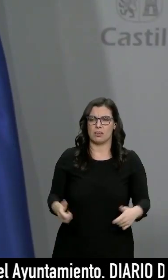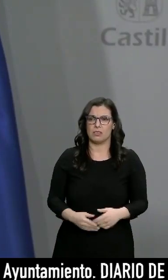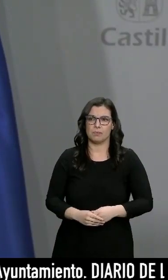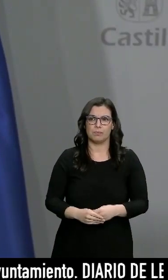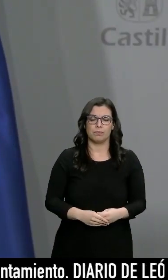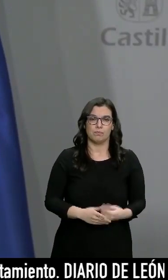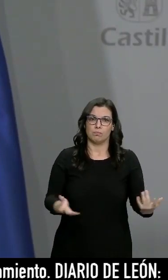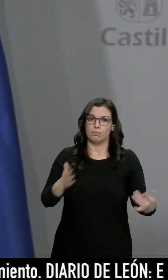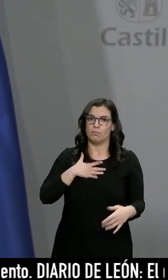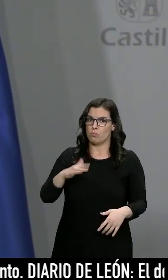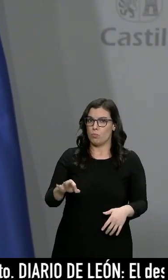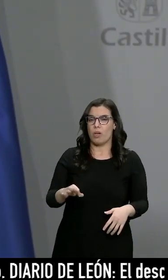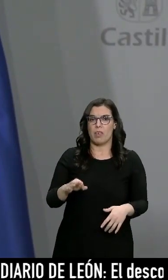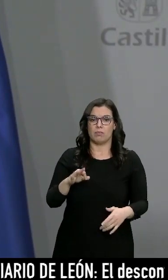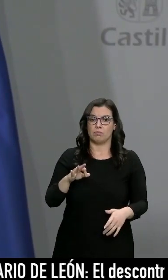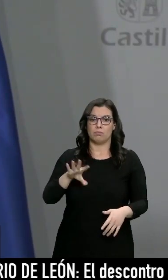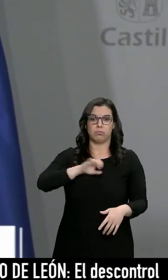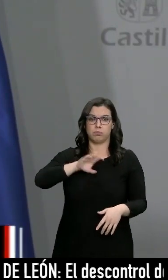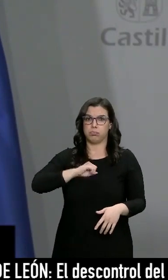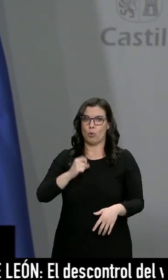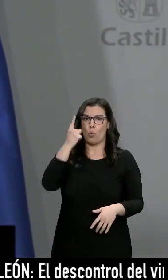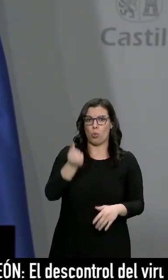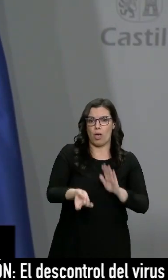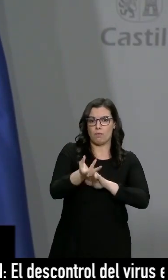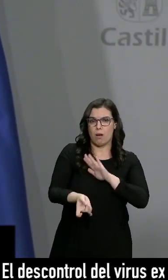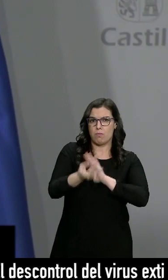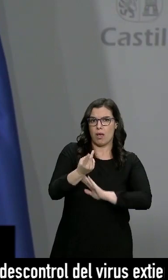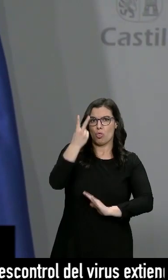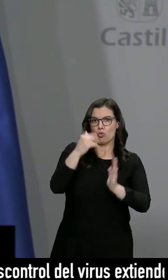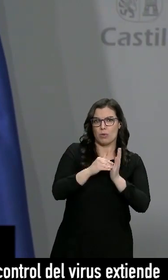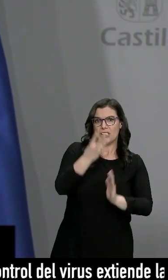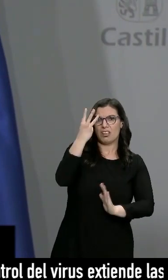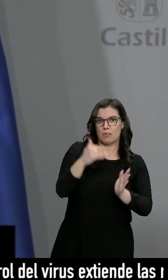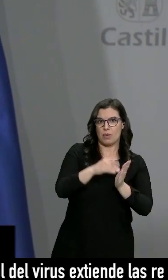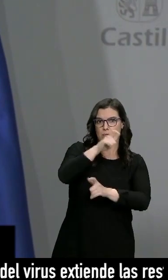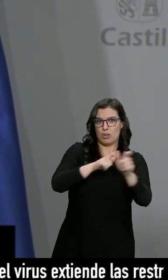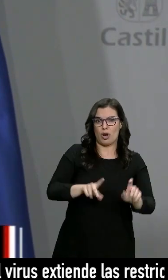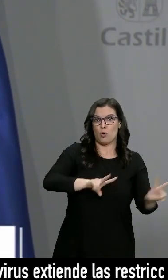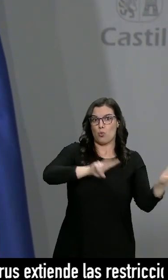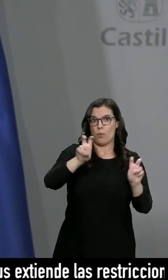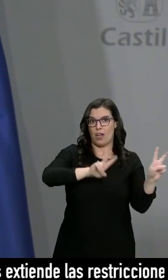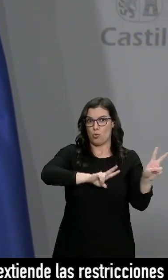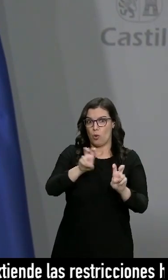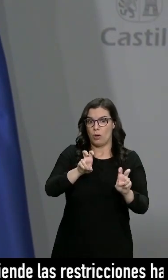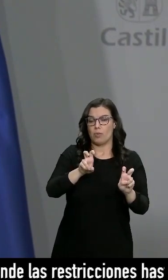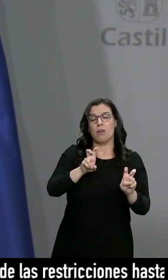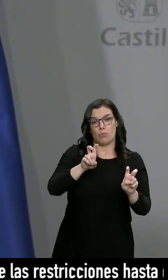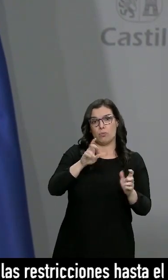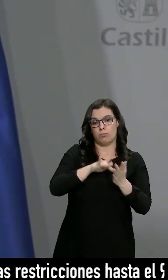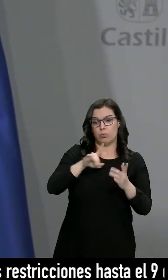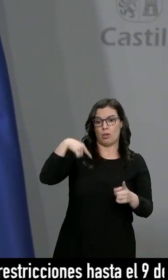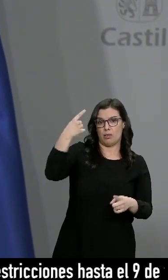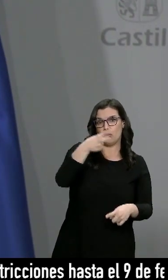Podemos estar con 2.000, 3.000 pacientes diarios, pues a lo mejor vamos a tener que lamentar en 2-3